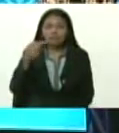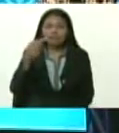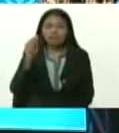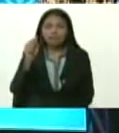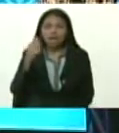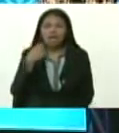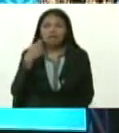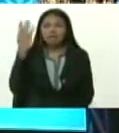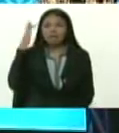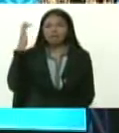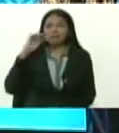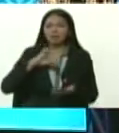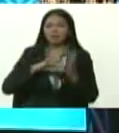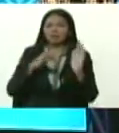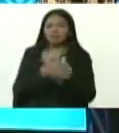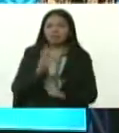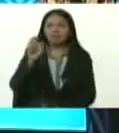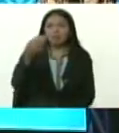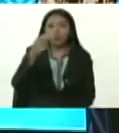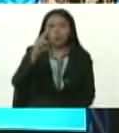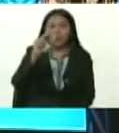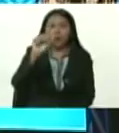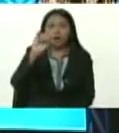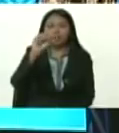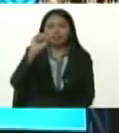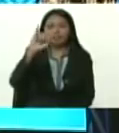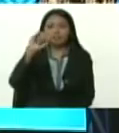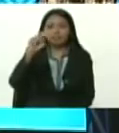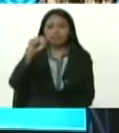Para el que sepa que es guasinga, pues.